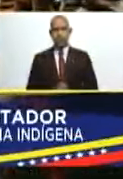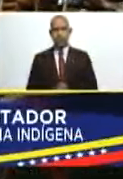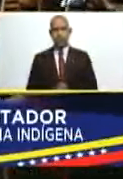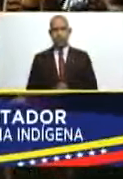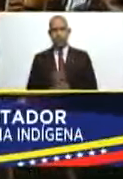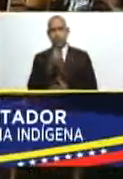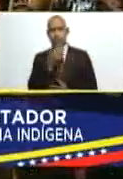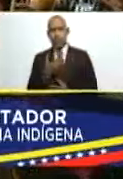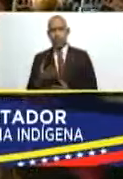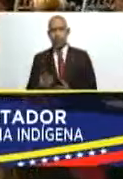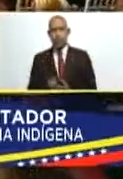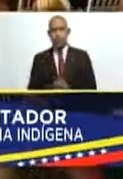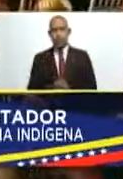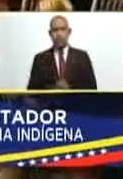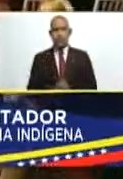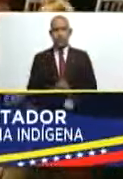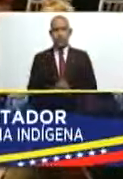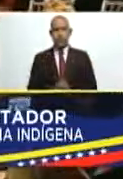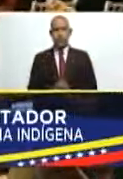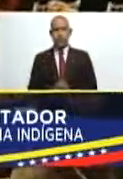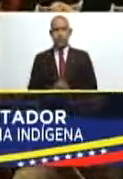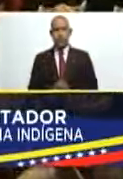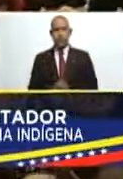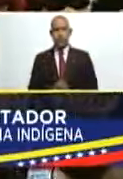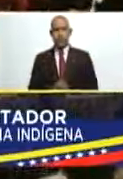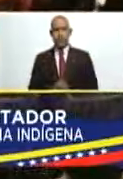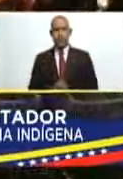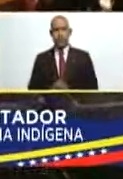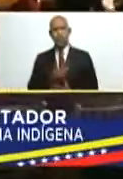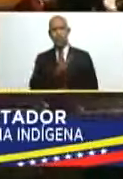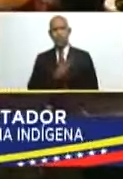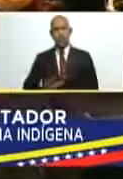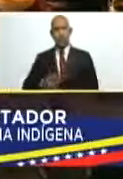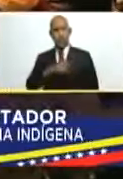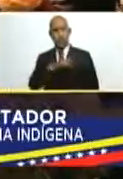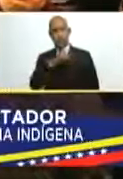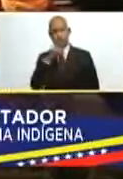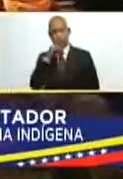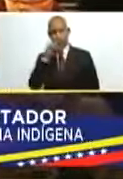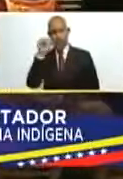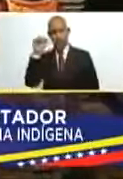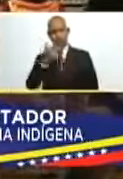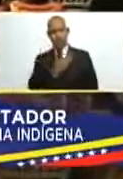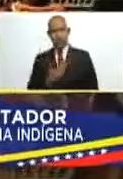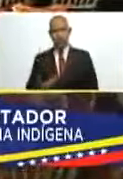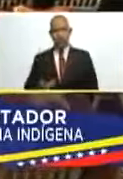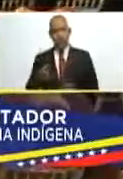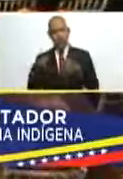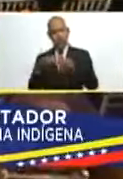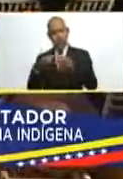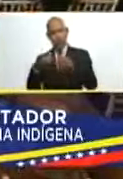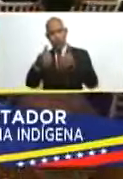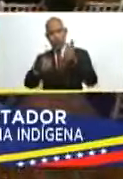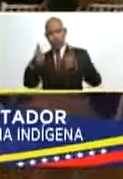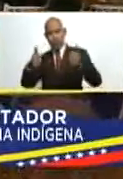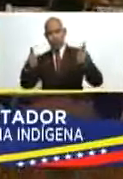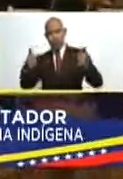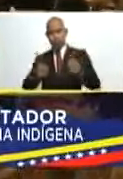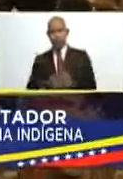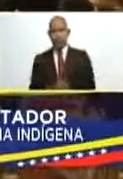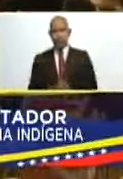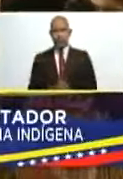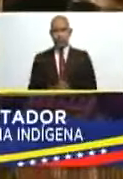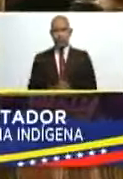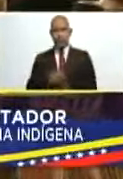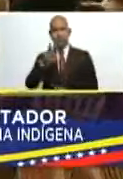Bueno, camarada y compañero presidente, en estas deliberaciones durante